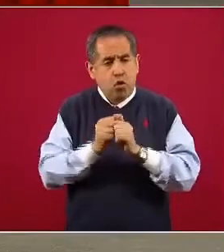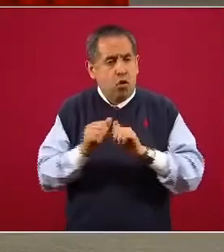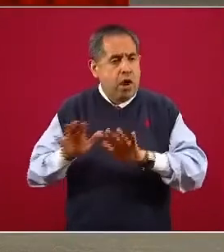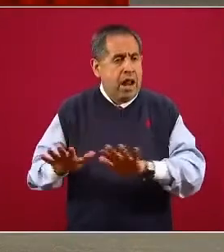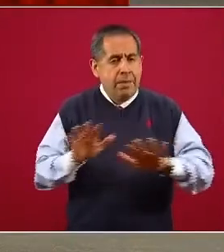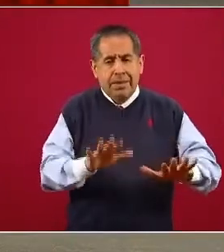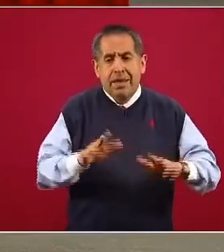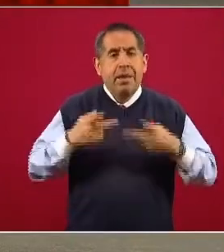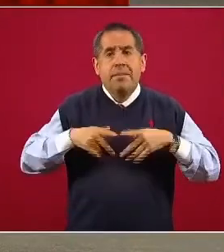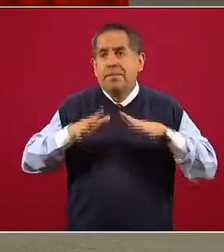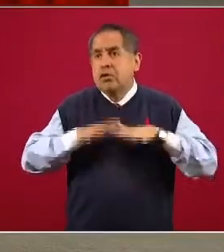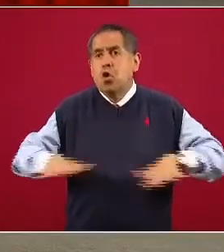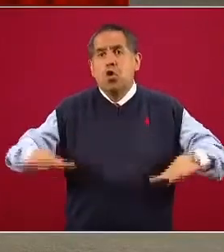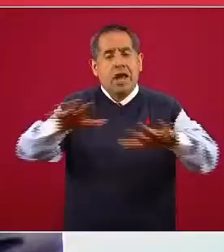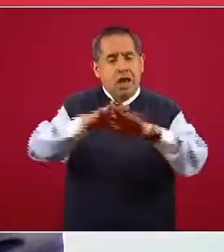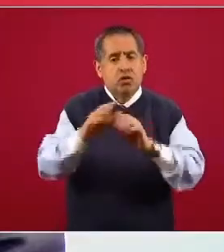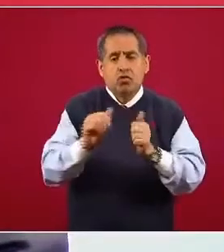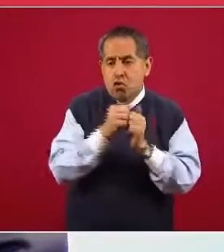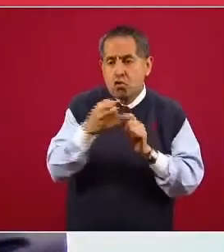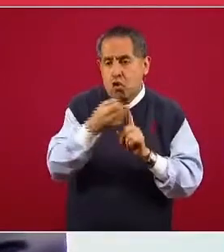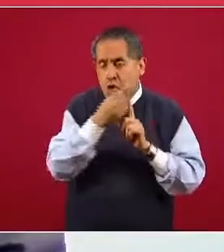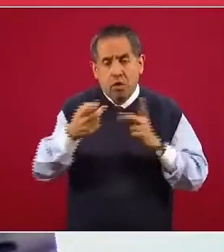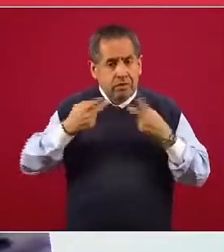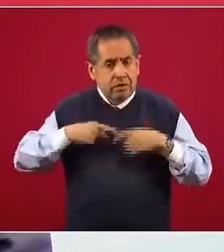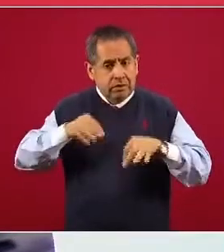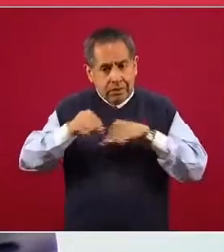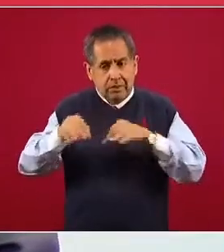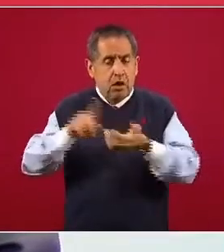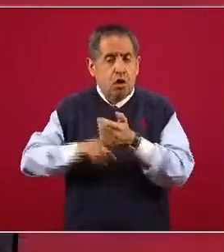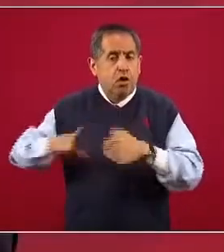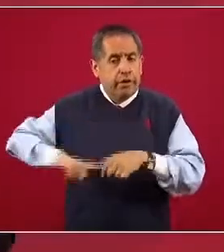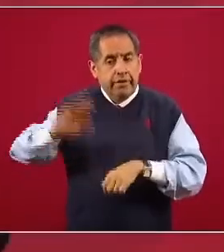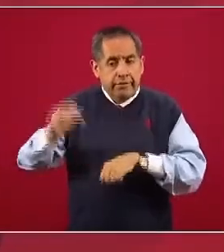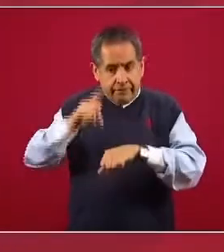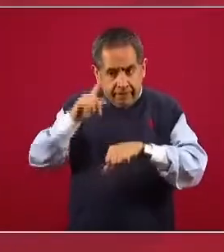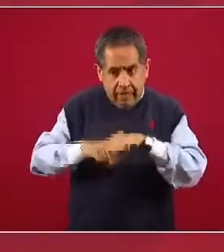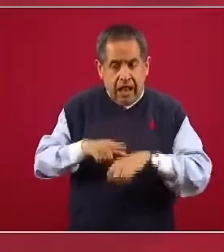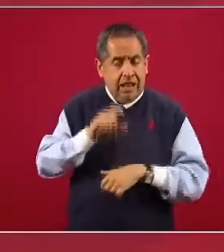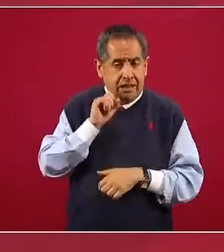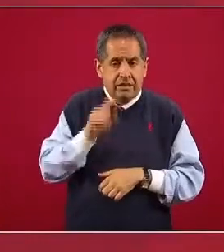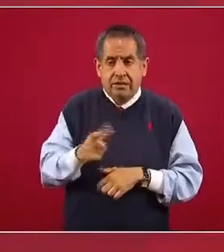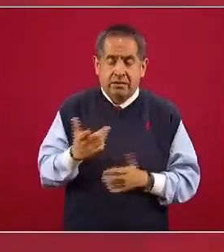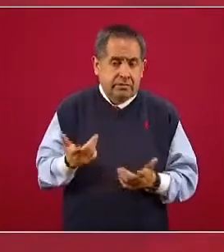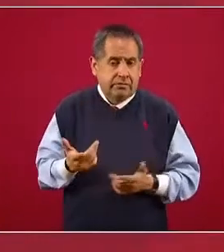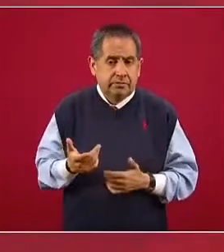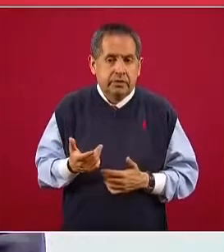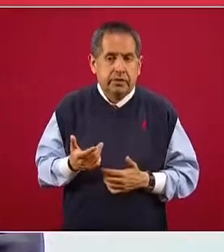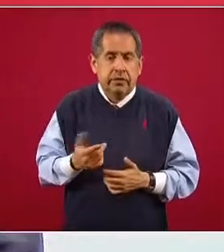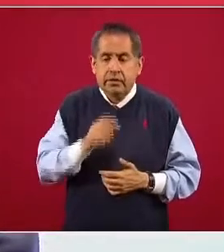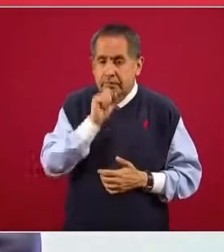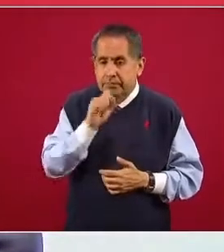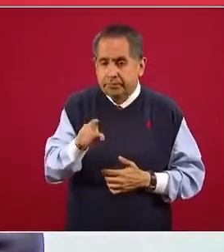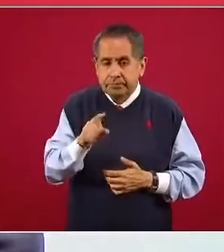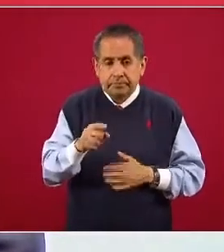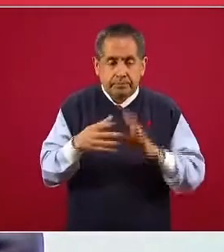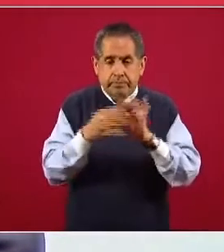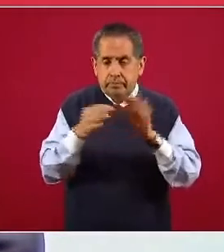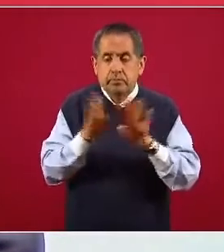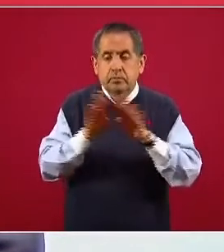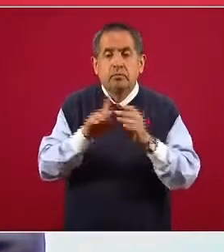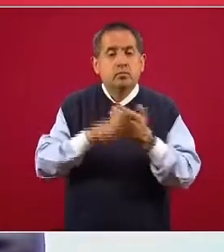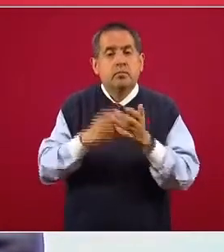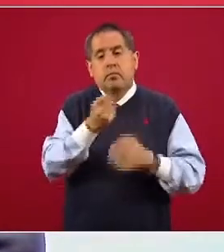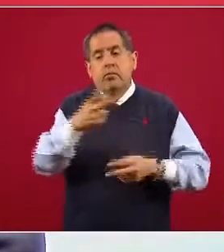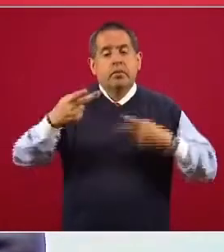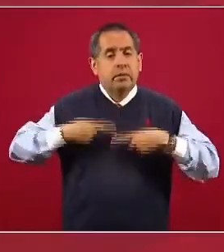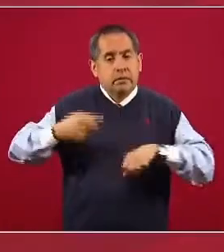de las poblaciones trabajadoras del gobierno federal y particularmente aquellas